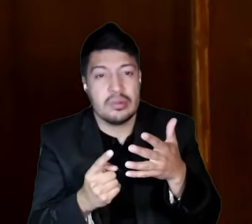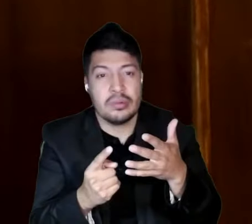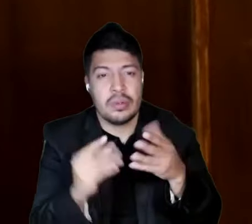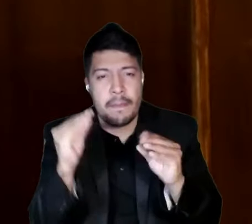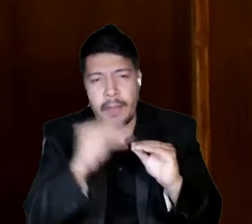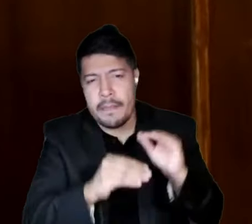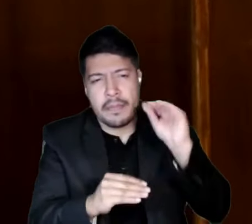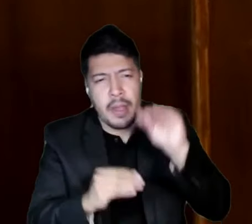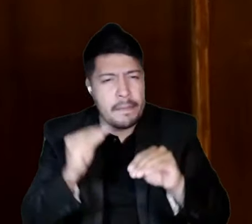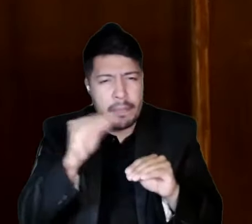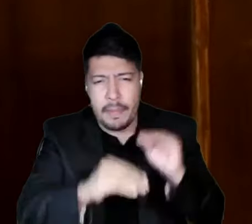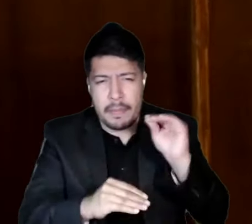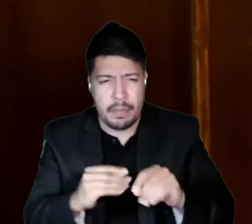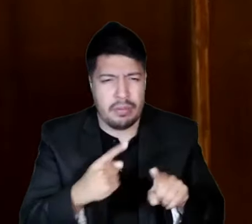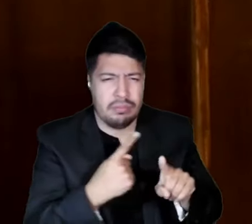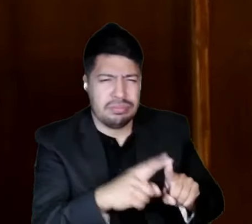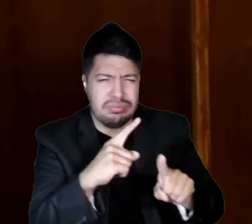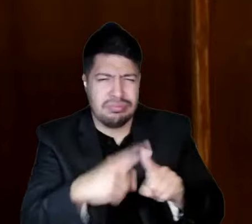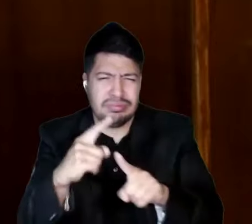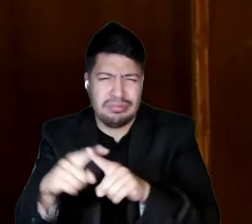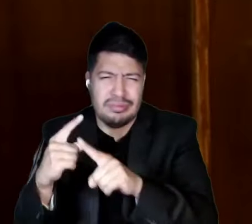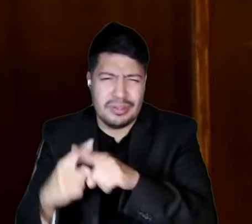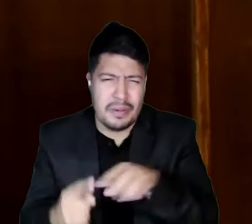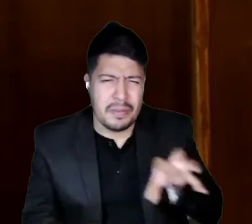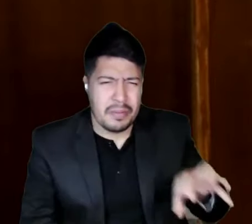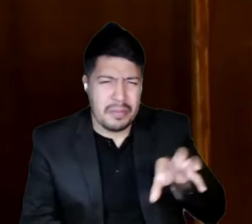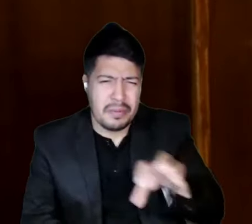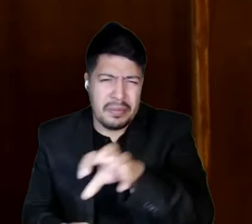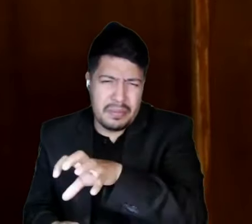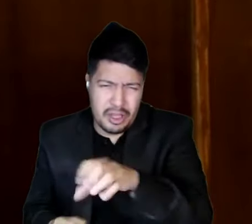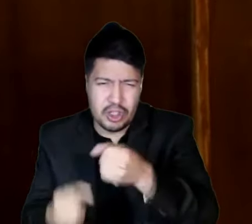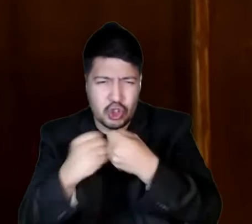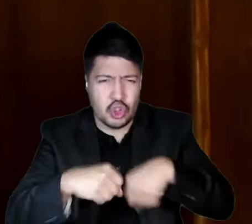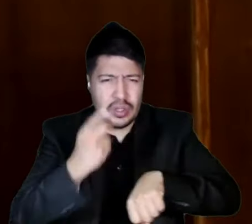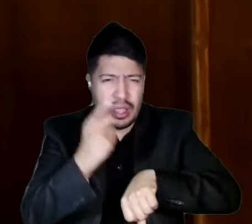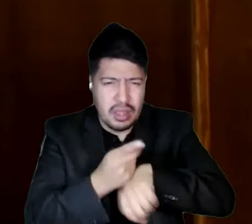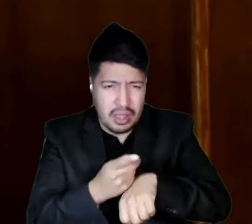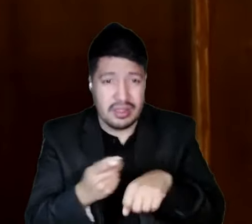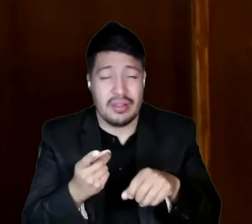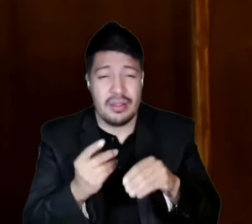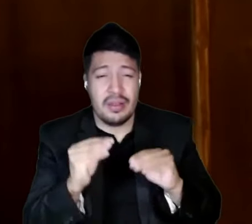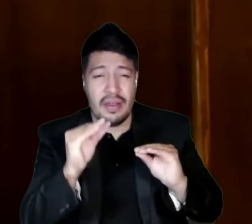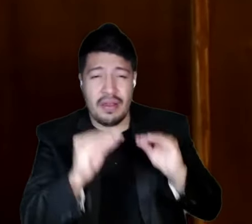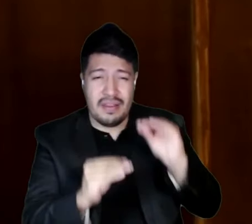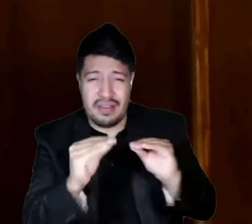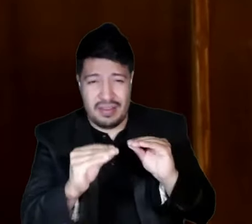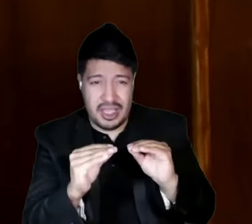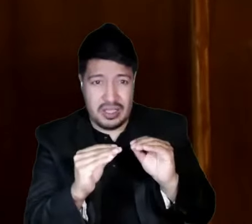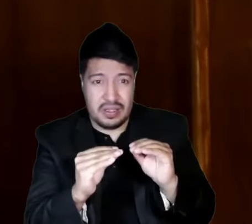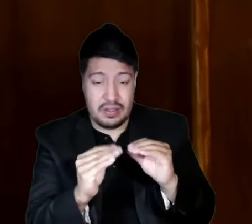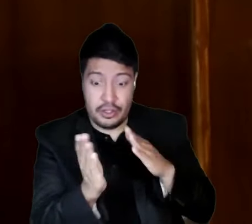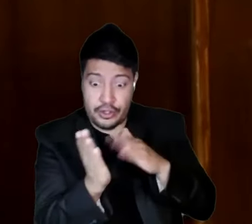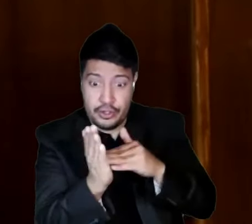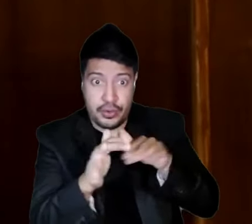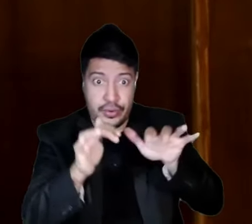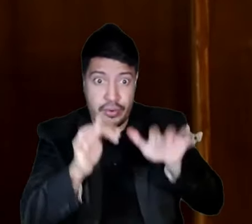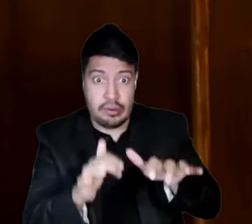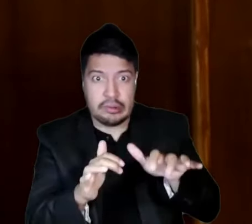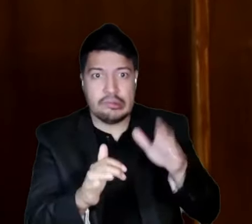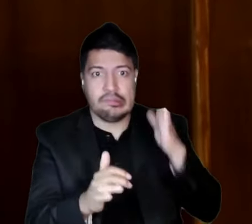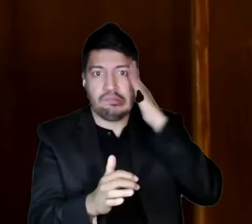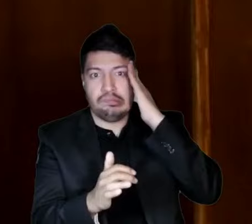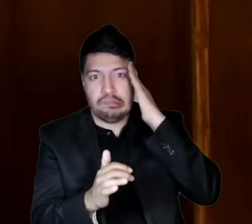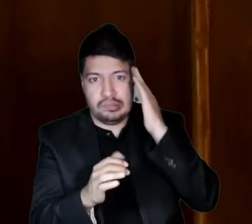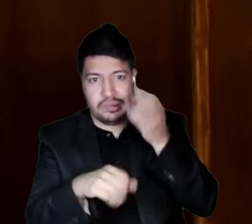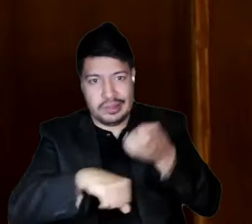los diversos sectores de la sociedad y que se constituye en el documento rector del desarrollo del Estado de México para favor favorecer una